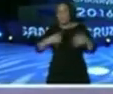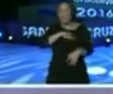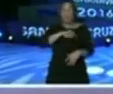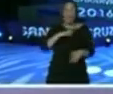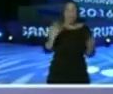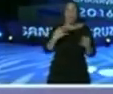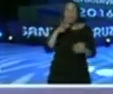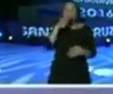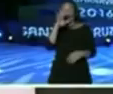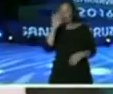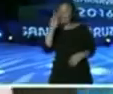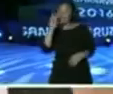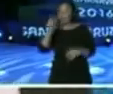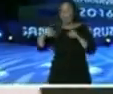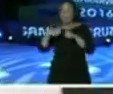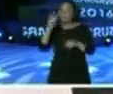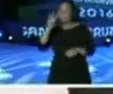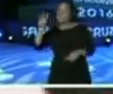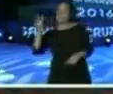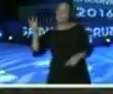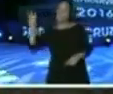40 segundos y 33 centésimas.